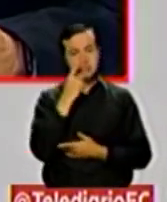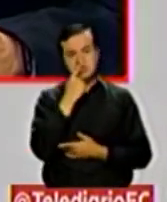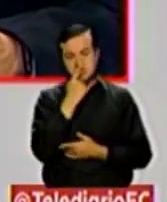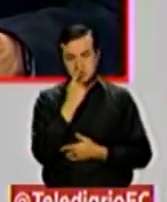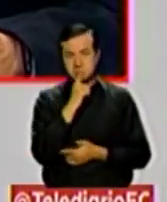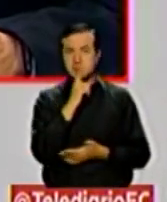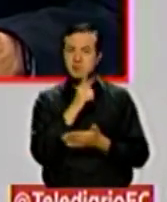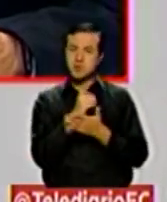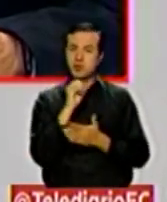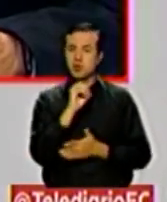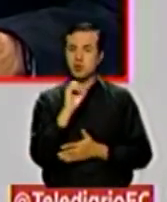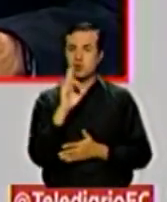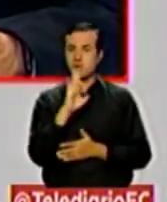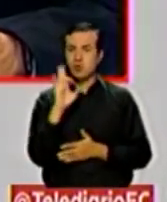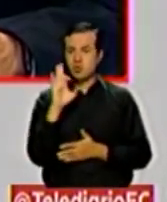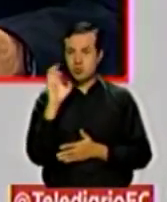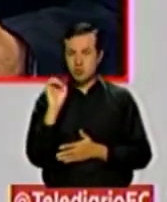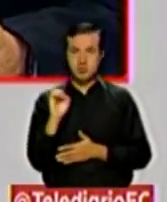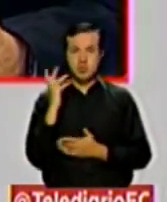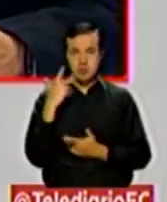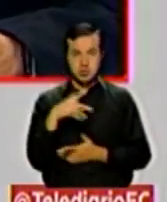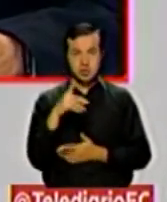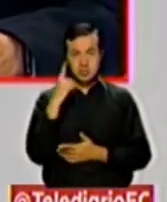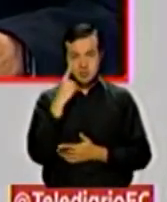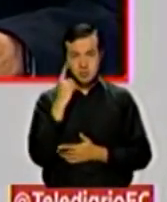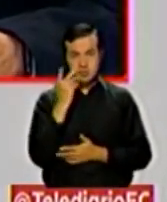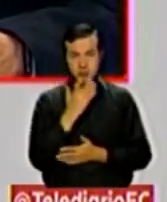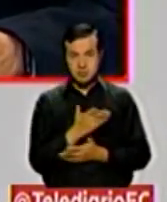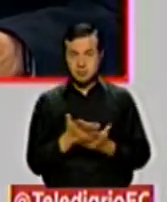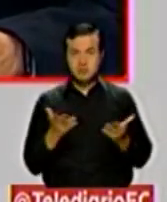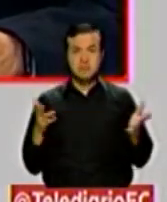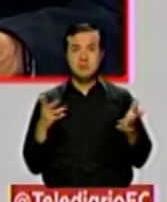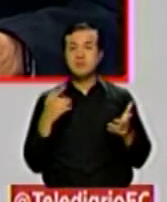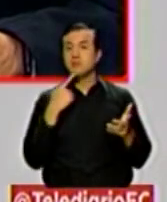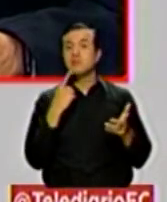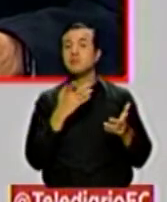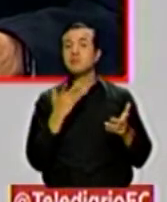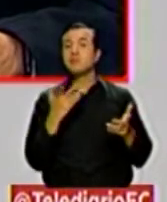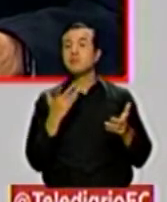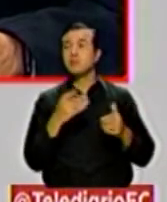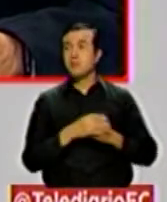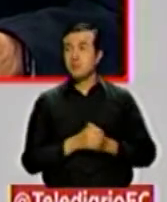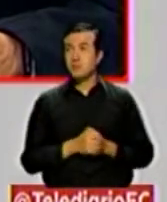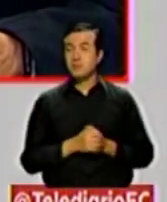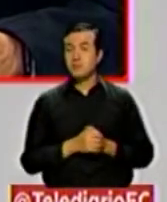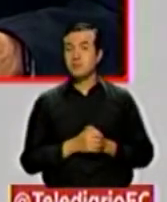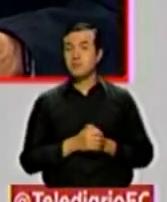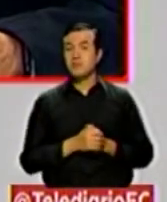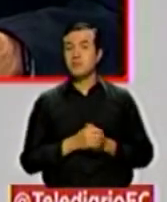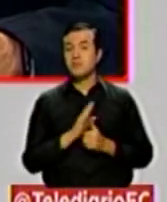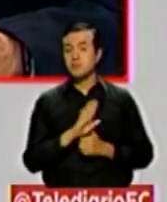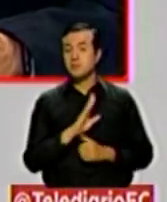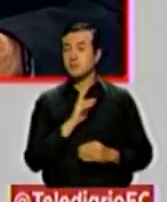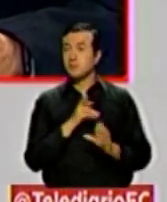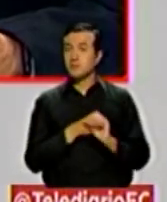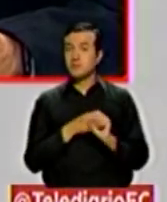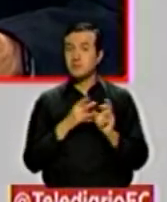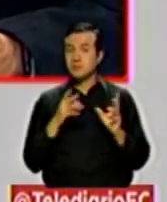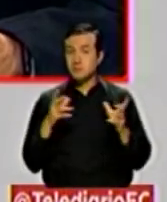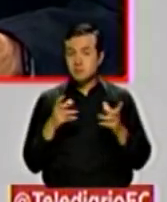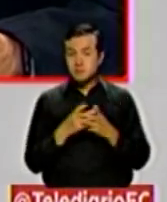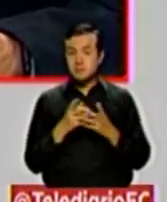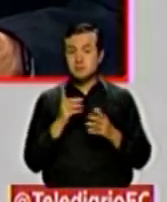a Sonnenholder. Le han sacado la tacha aquella de que estaría formando parte en el